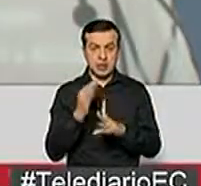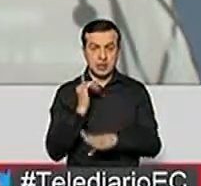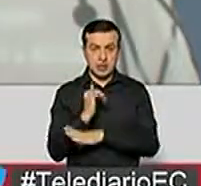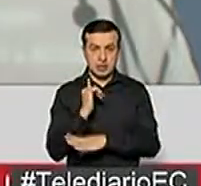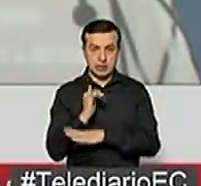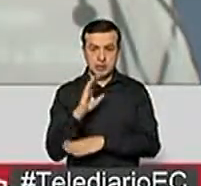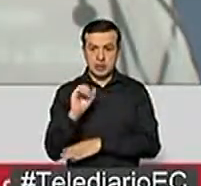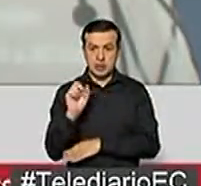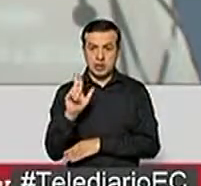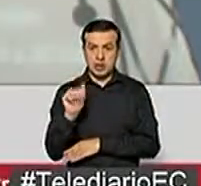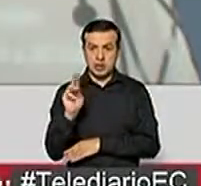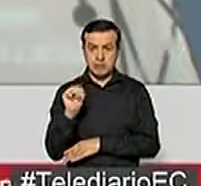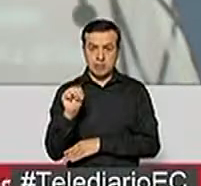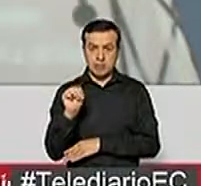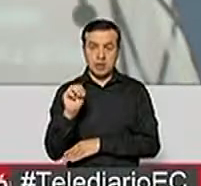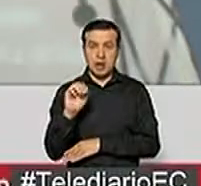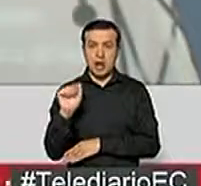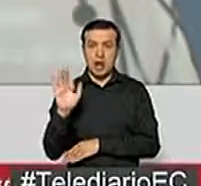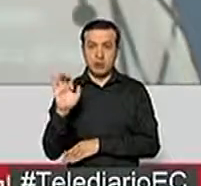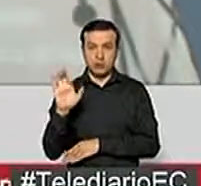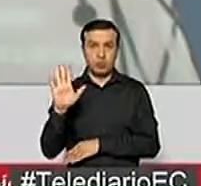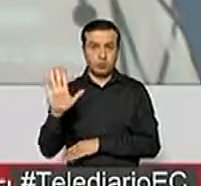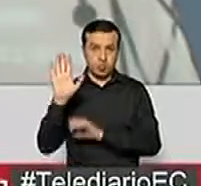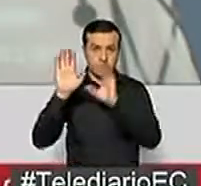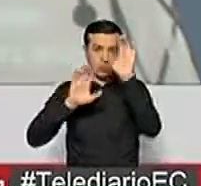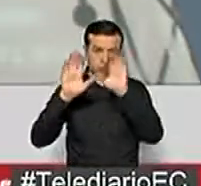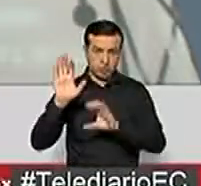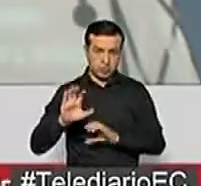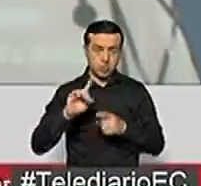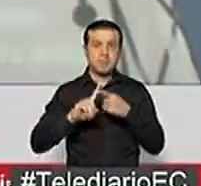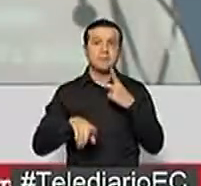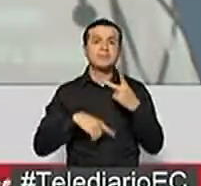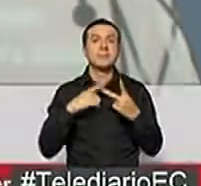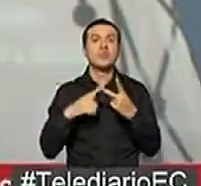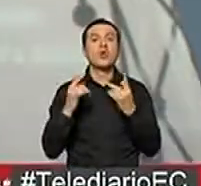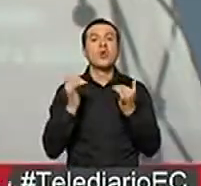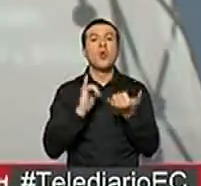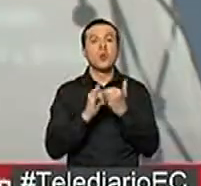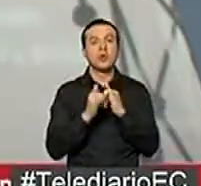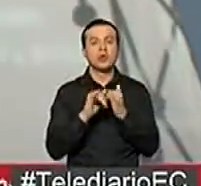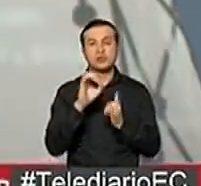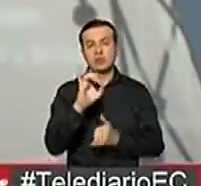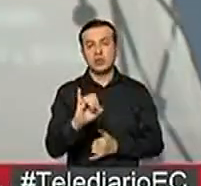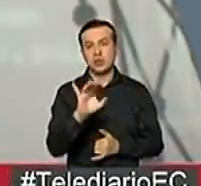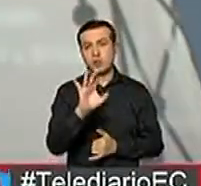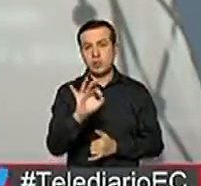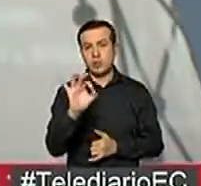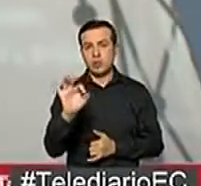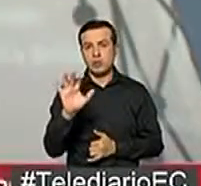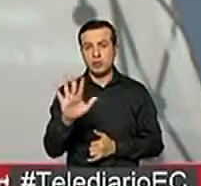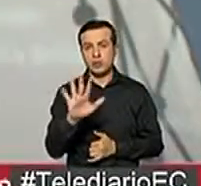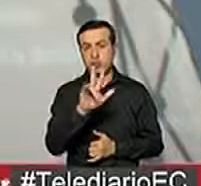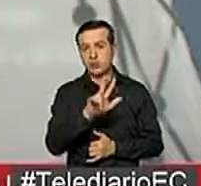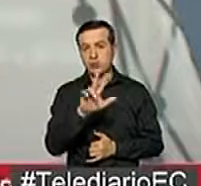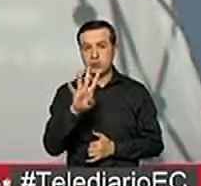ajá, Carmen Alto, del Museo del Carmen Alto, y también pueden hacerlo a través de WhatsApp al